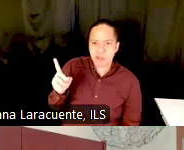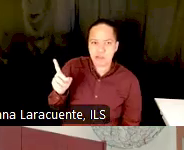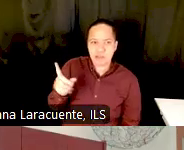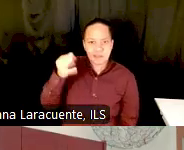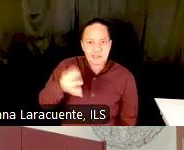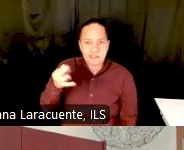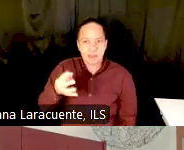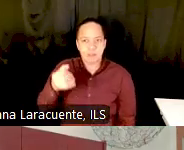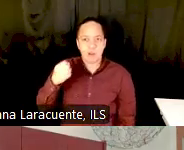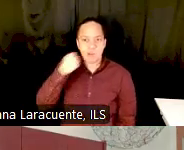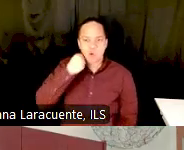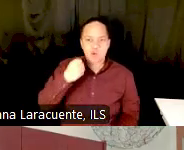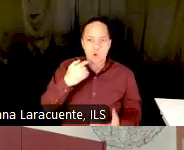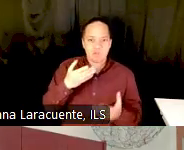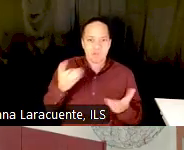puños aquí.